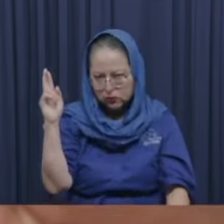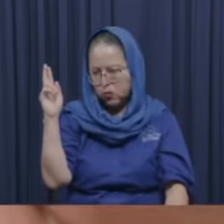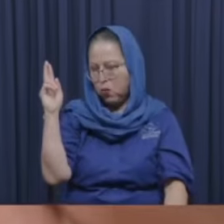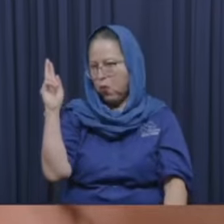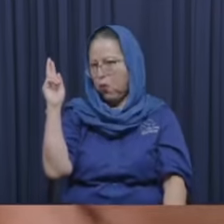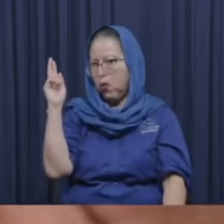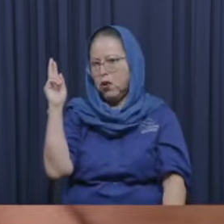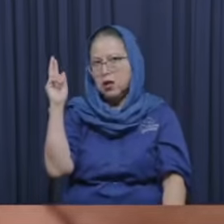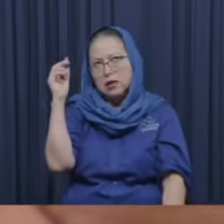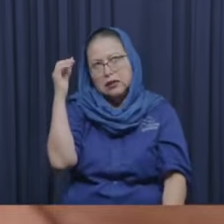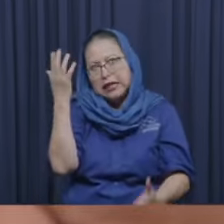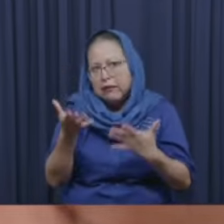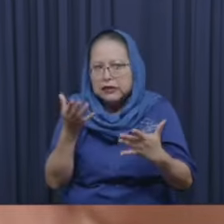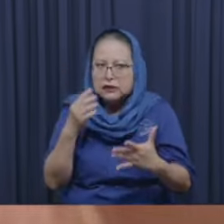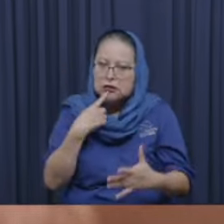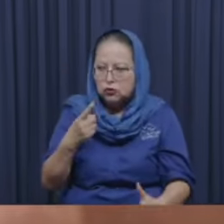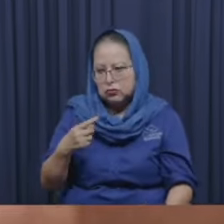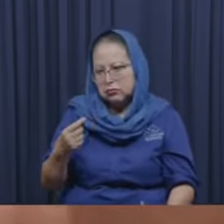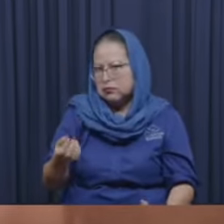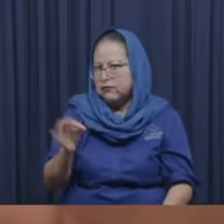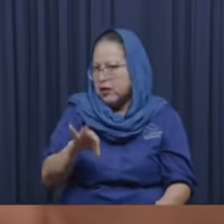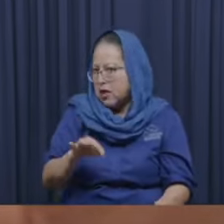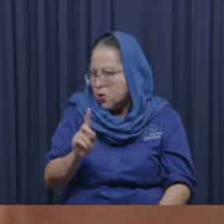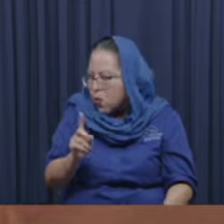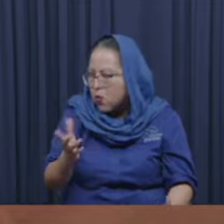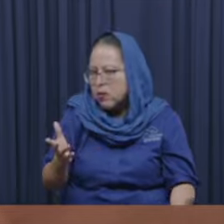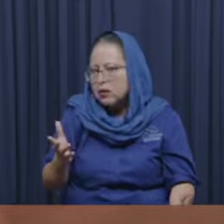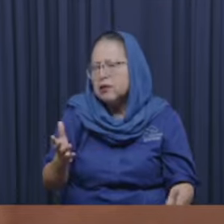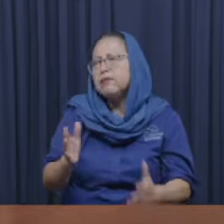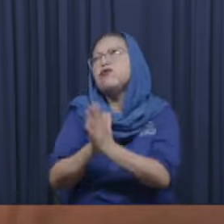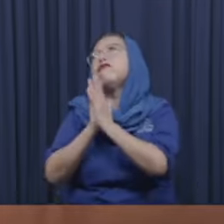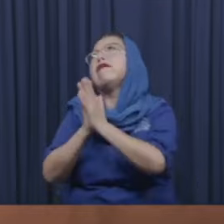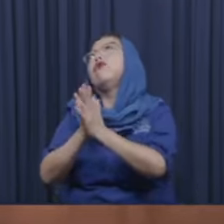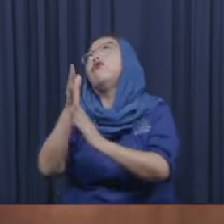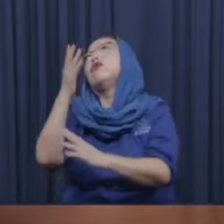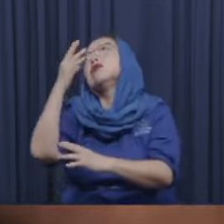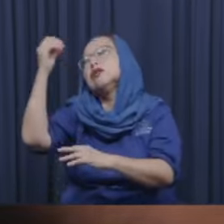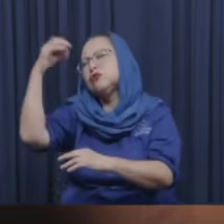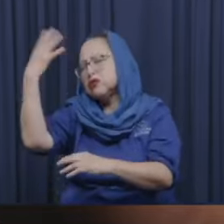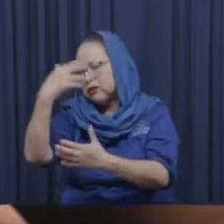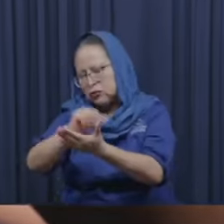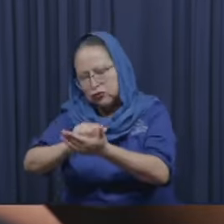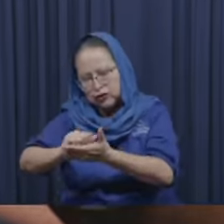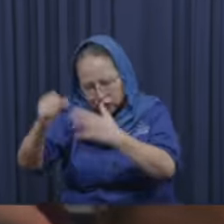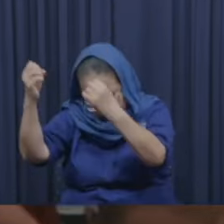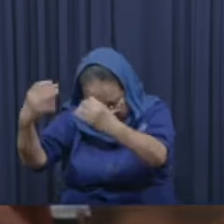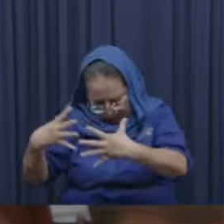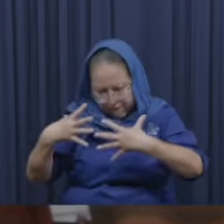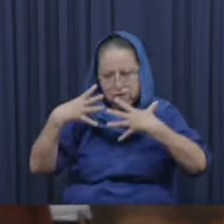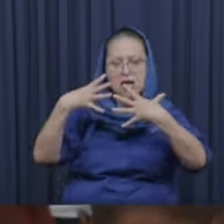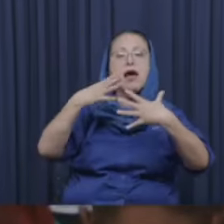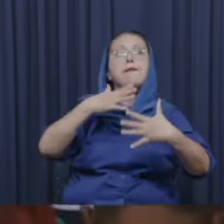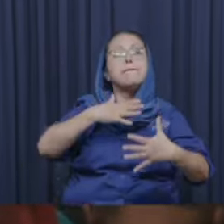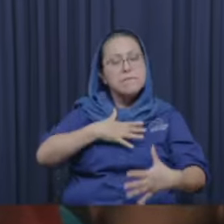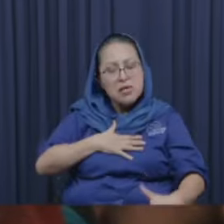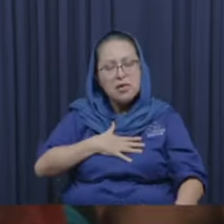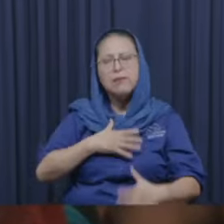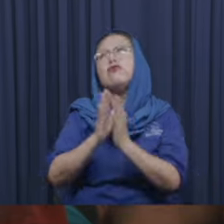ni fallas ni pecados que tu espíritu santo nos los deje ver para avanzar y